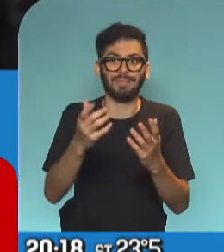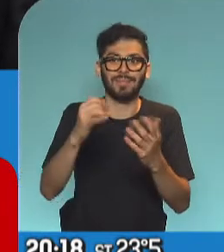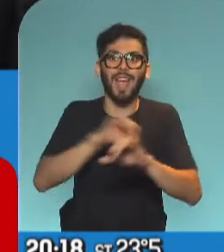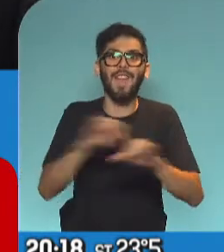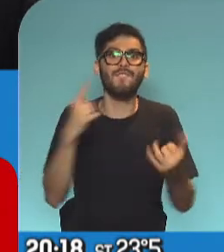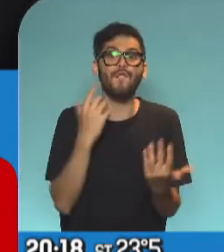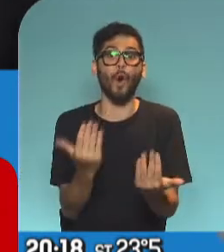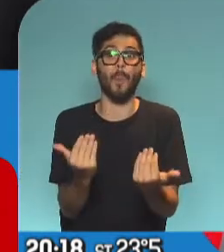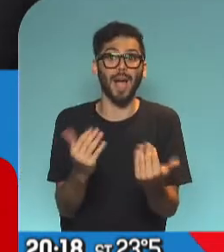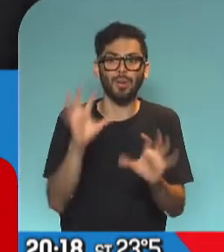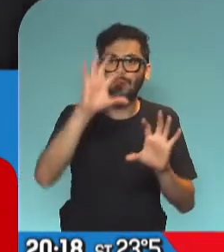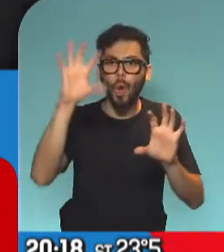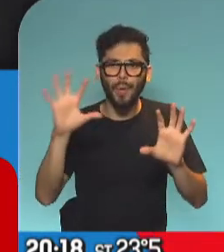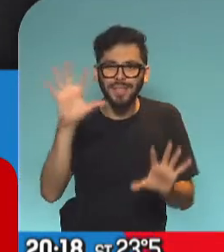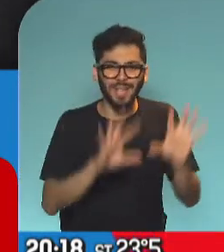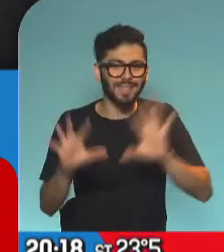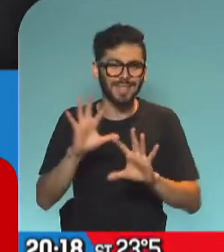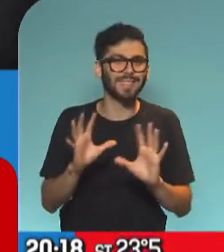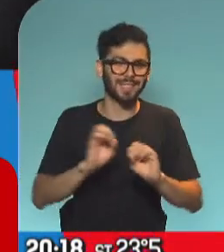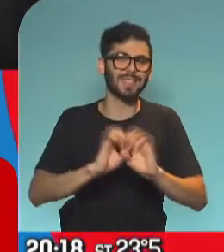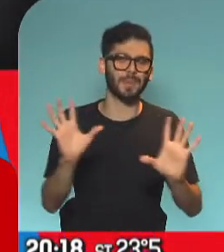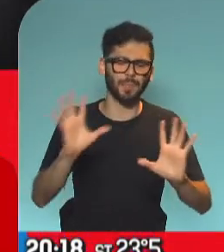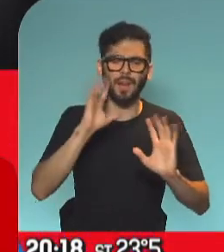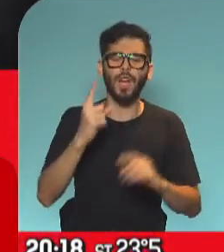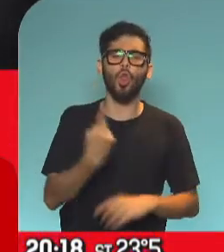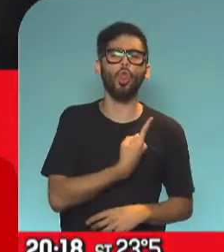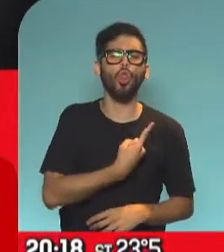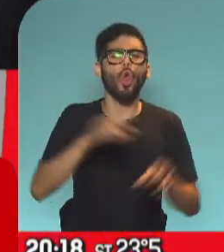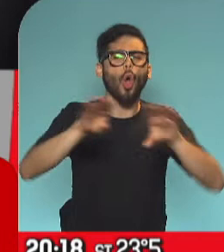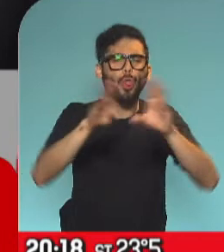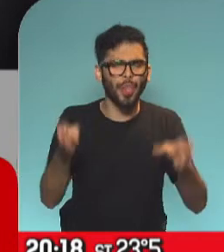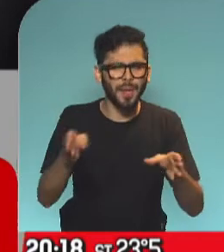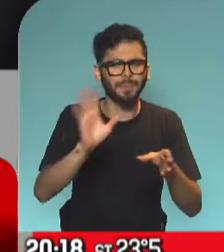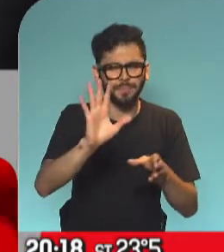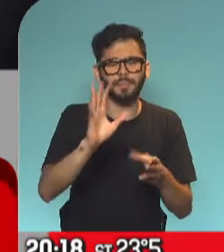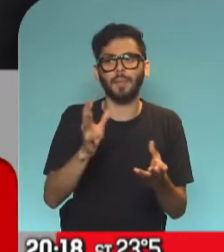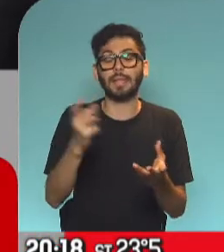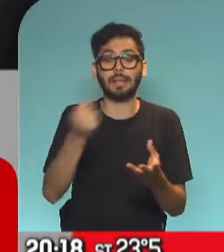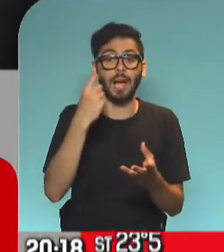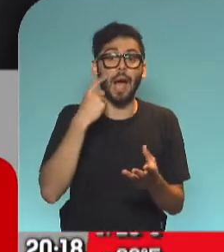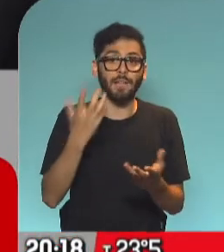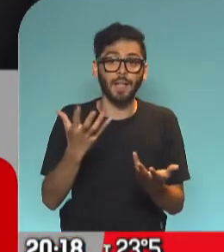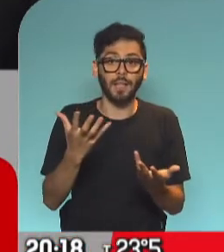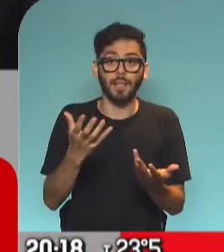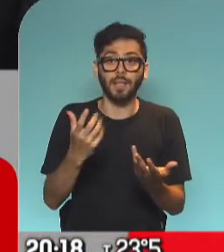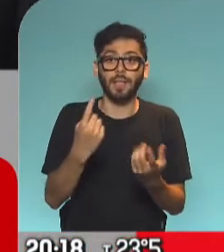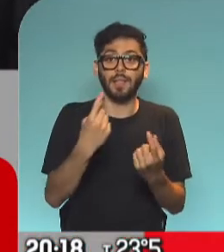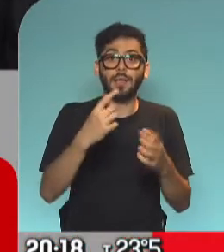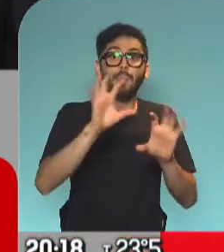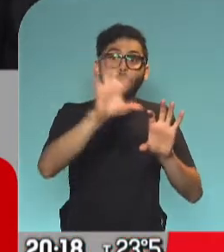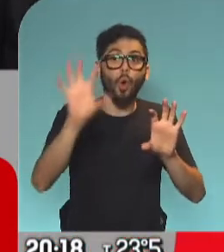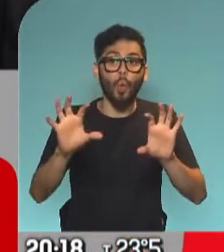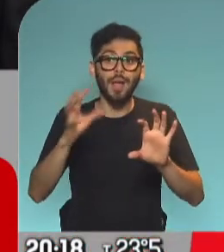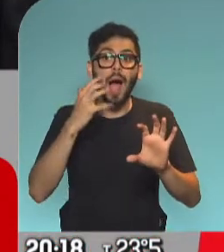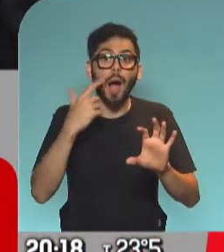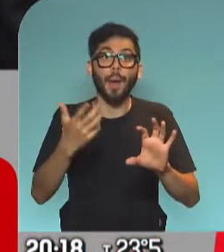una de las provincias. Los lugares, bueno, ahí hay que acumular y tener en cuenta también la experiencia que tienen cada una de las provincias en